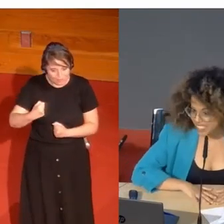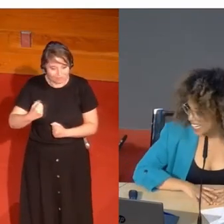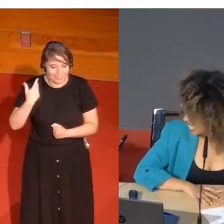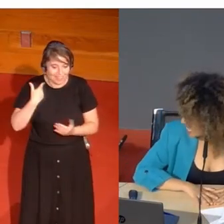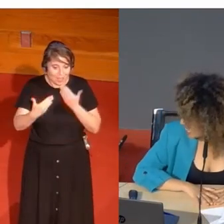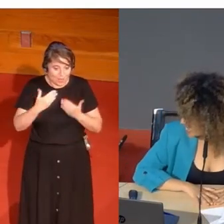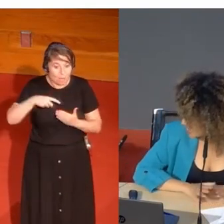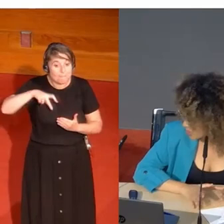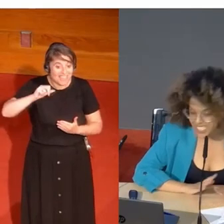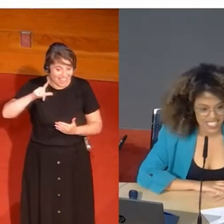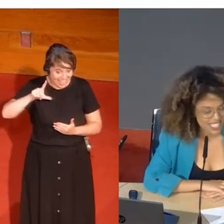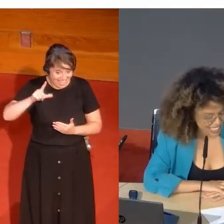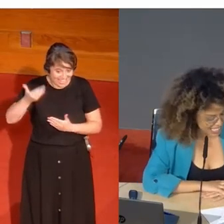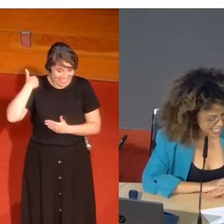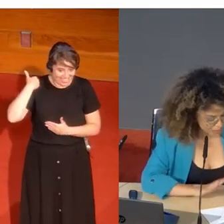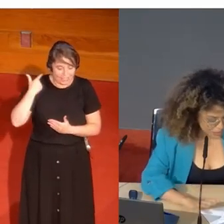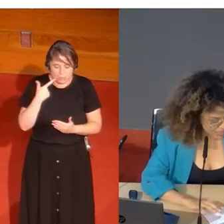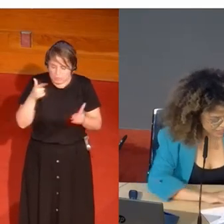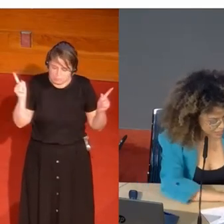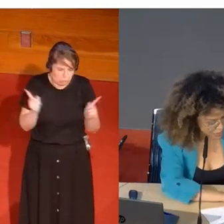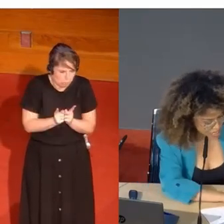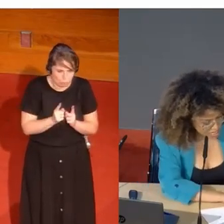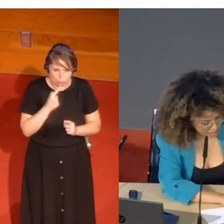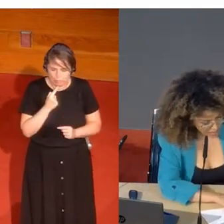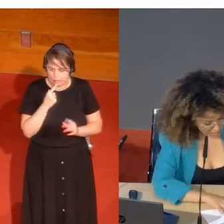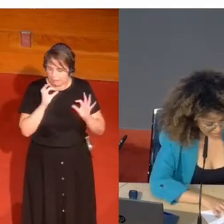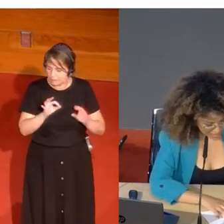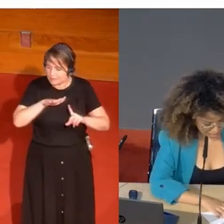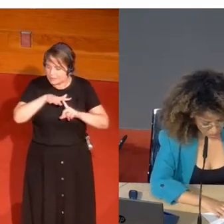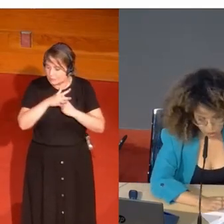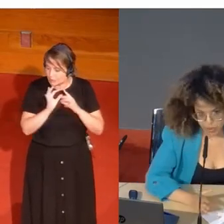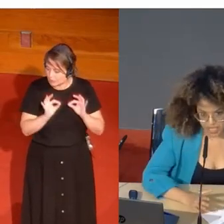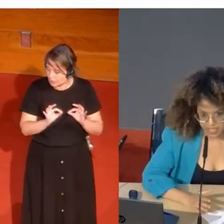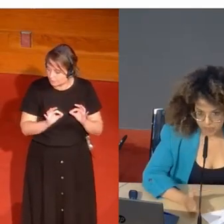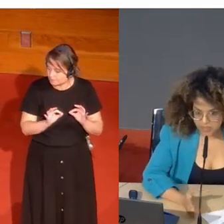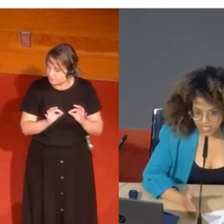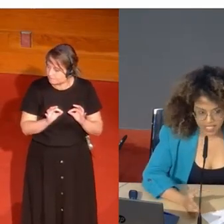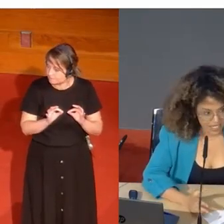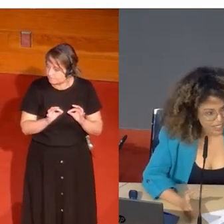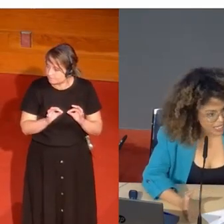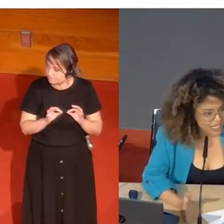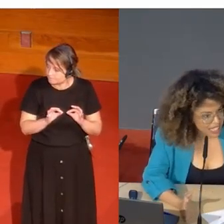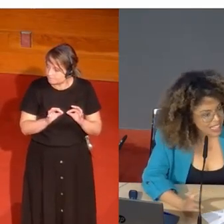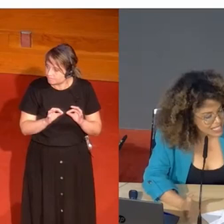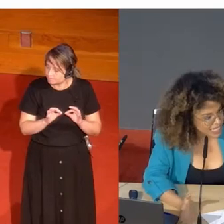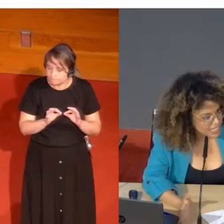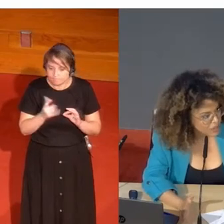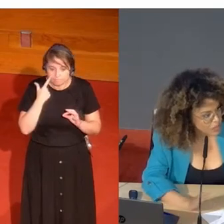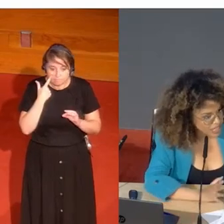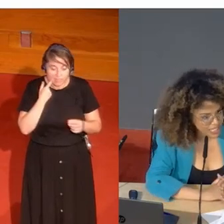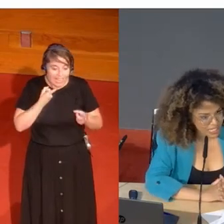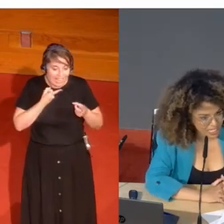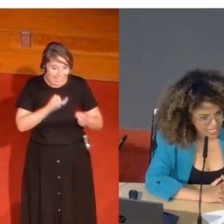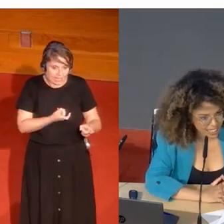mikel a esperá estos días Así que nada simplemente deciros que que bueno pues que eh la esta